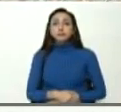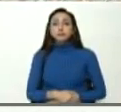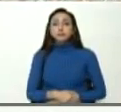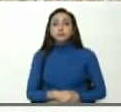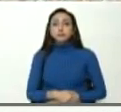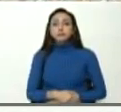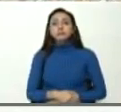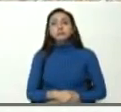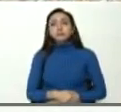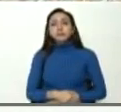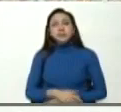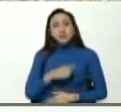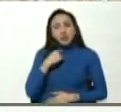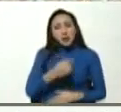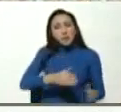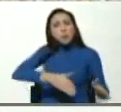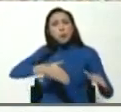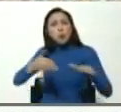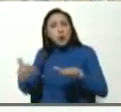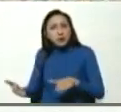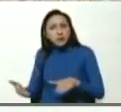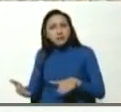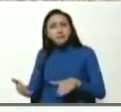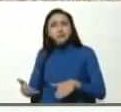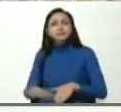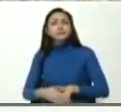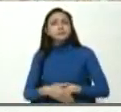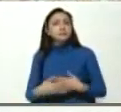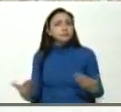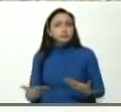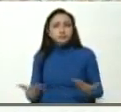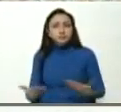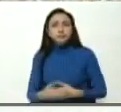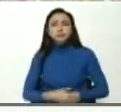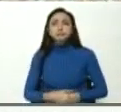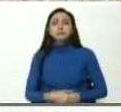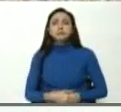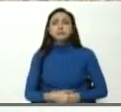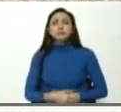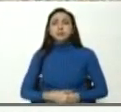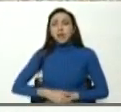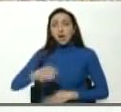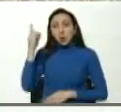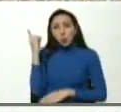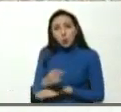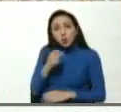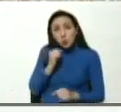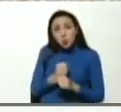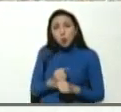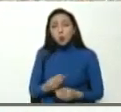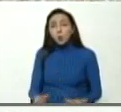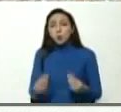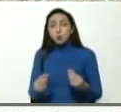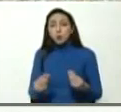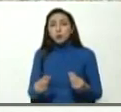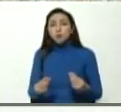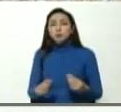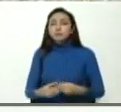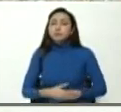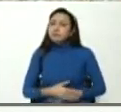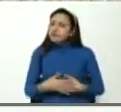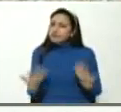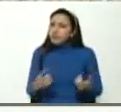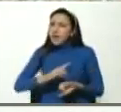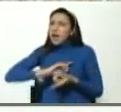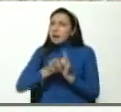irse de esta vida y si se ha cumplido con ella es cambiar